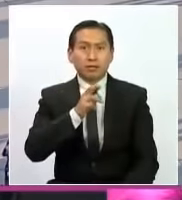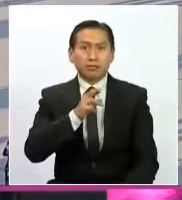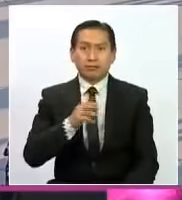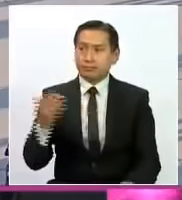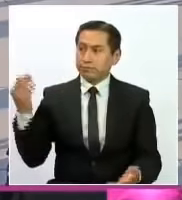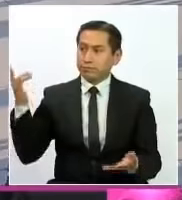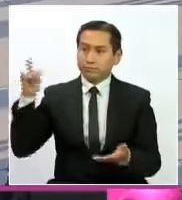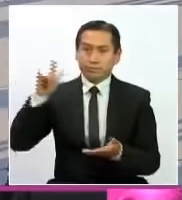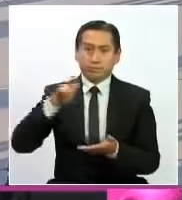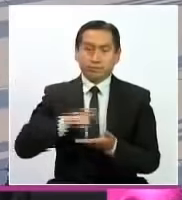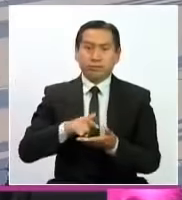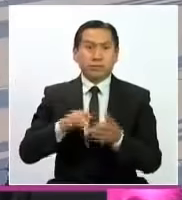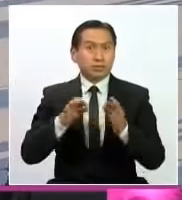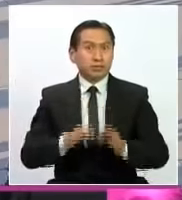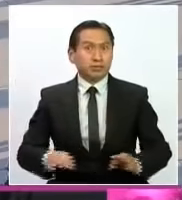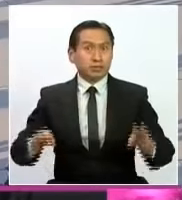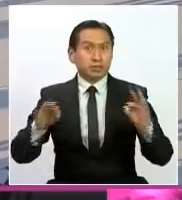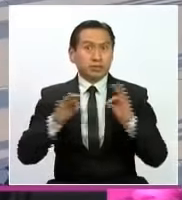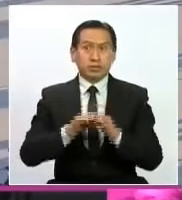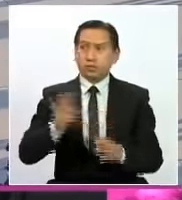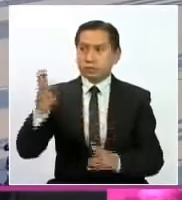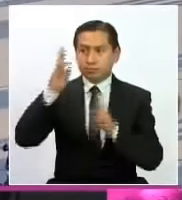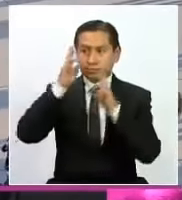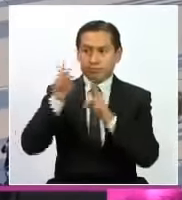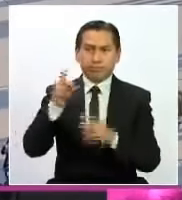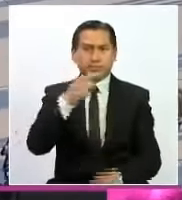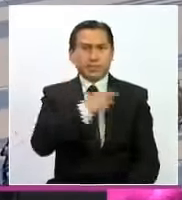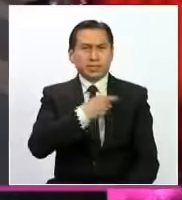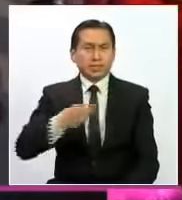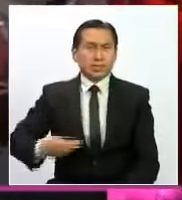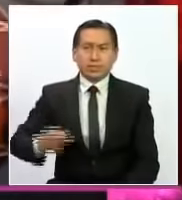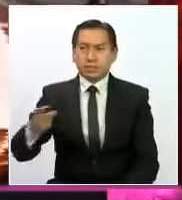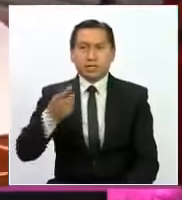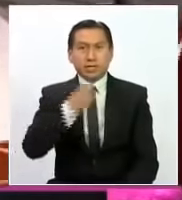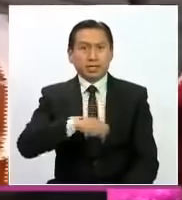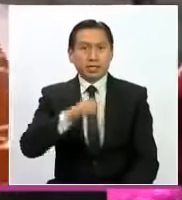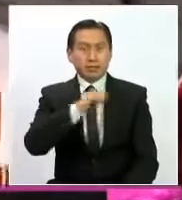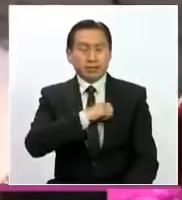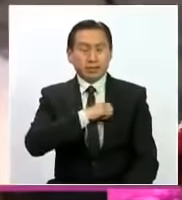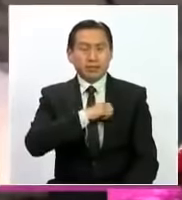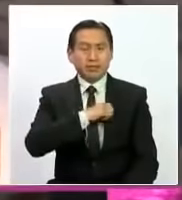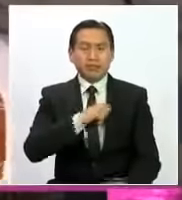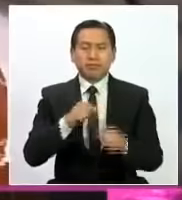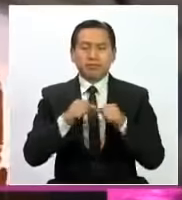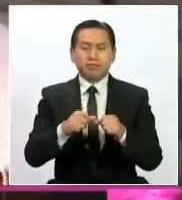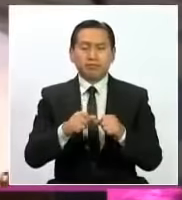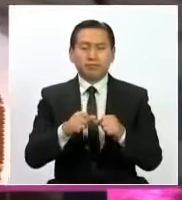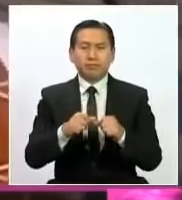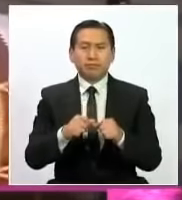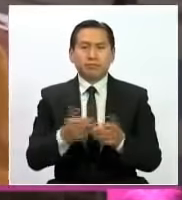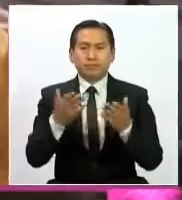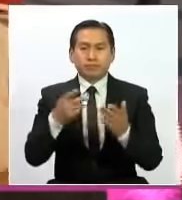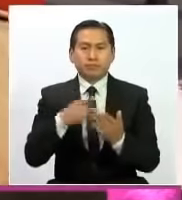llegada importante de su majestad el rey Felipe VI de España, continuamos